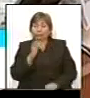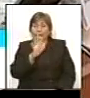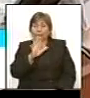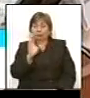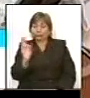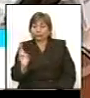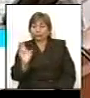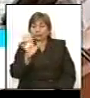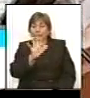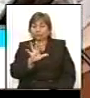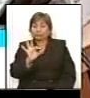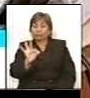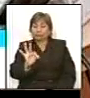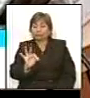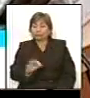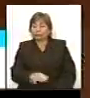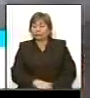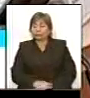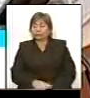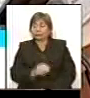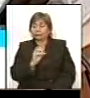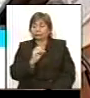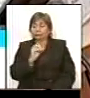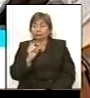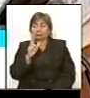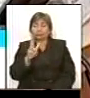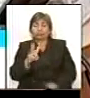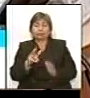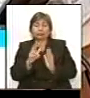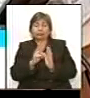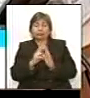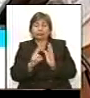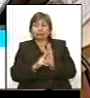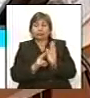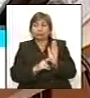58 y 59 del Decreto Supremo 03 del reglamento de la ley,